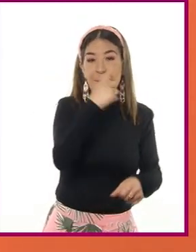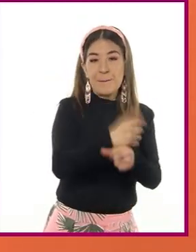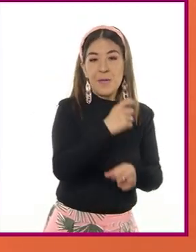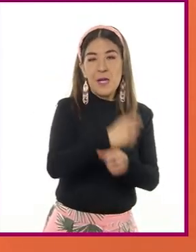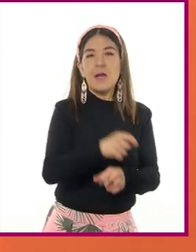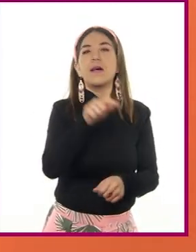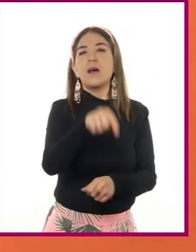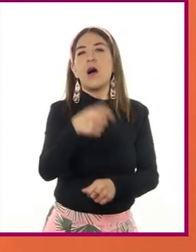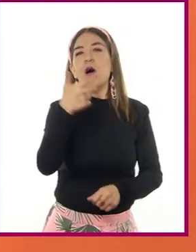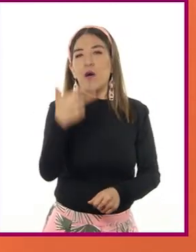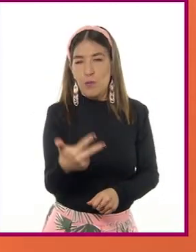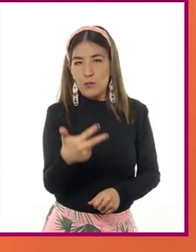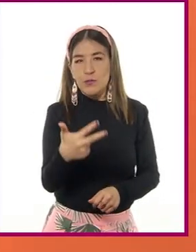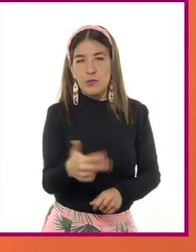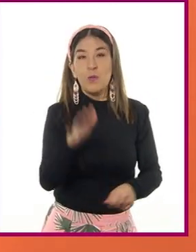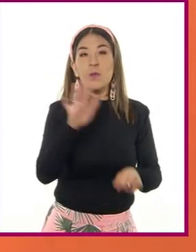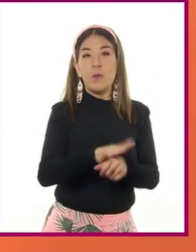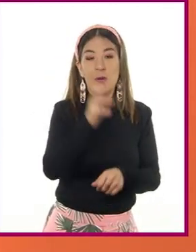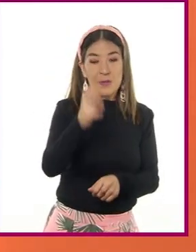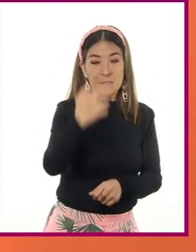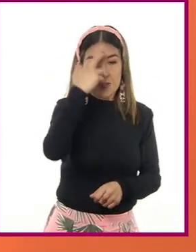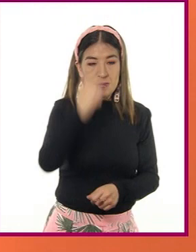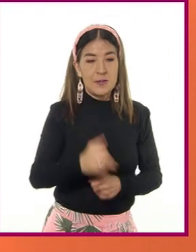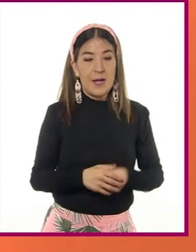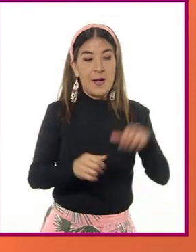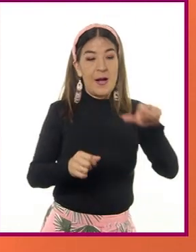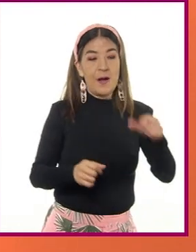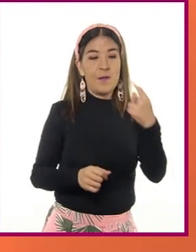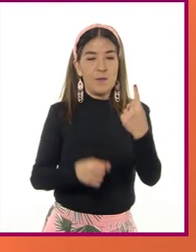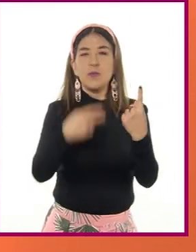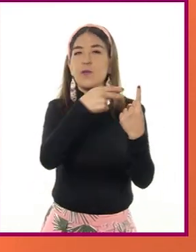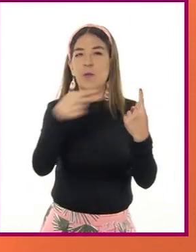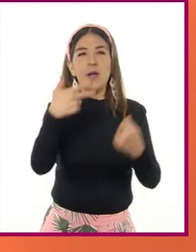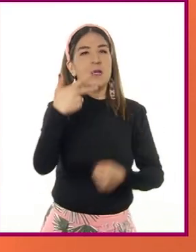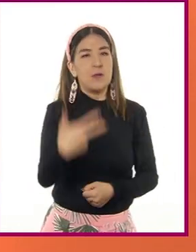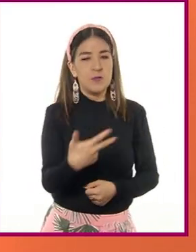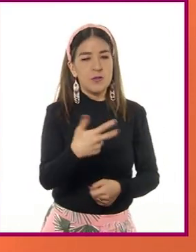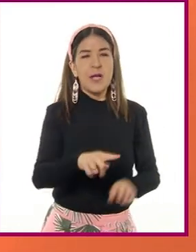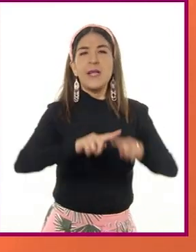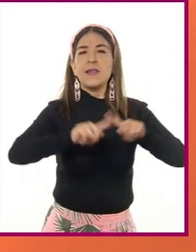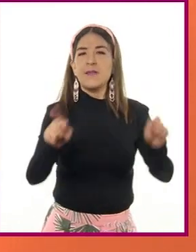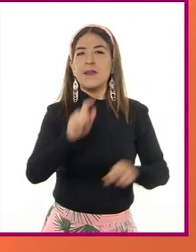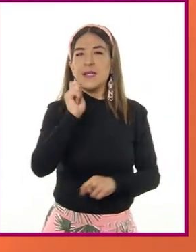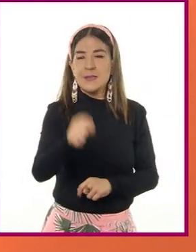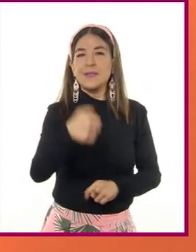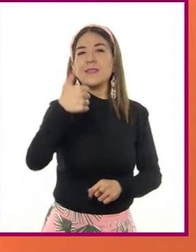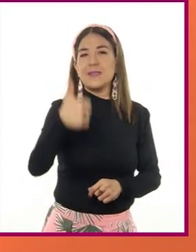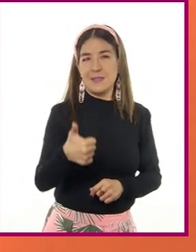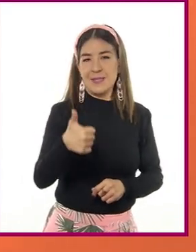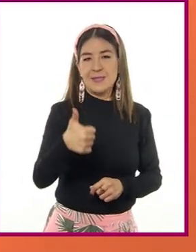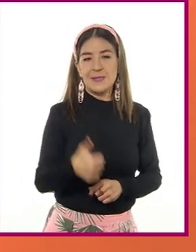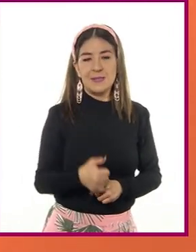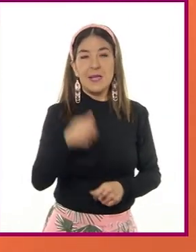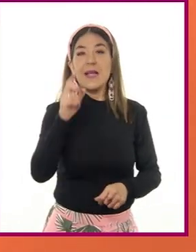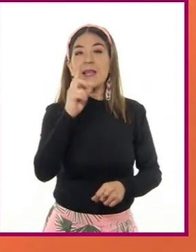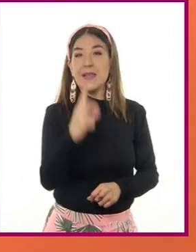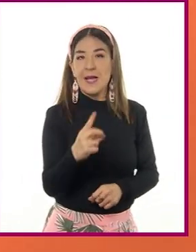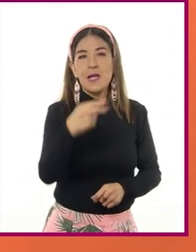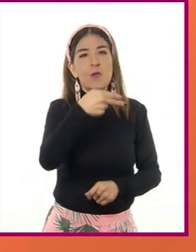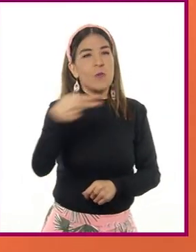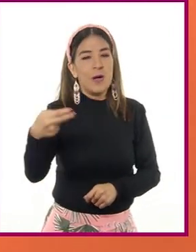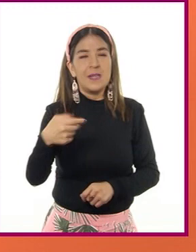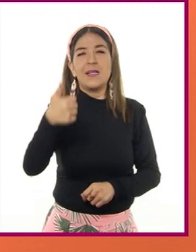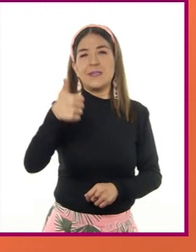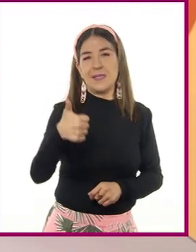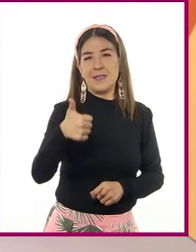es 8, por lo tanto, A1 es igual a 8, y que la diferencia es 6, por lo que D es igual